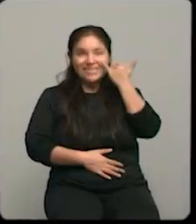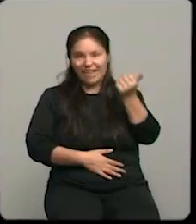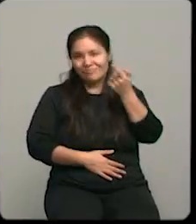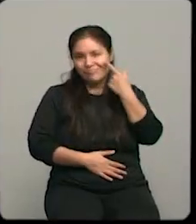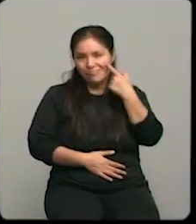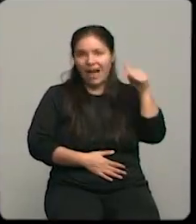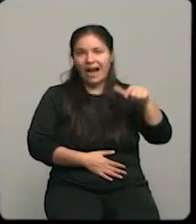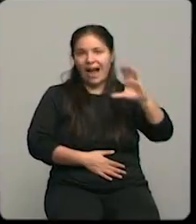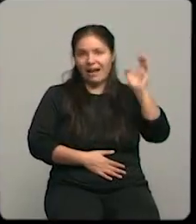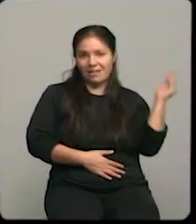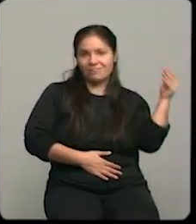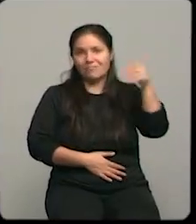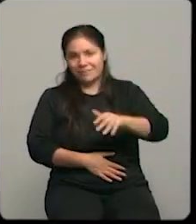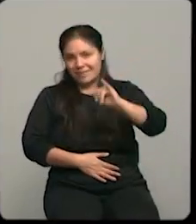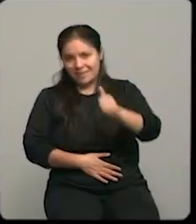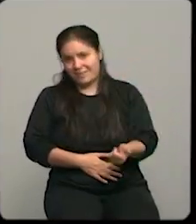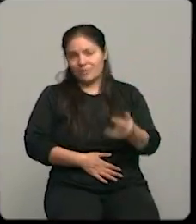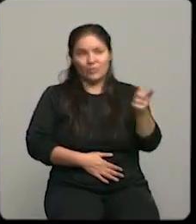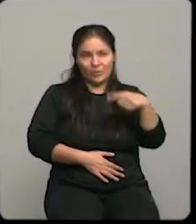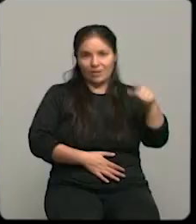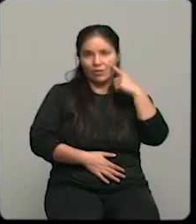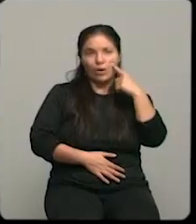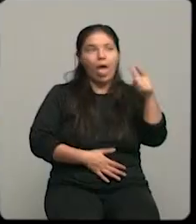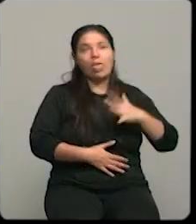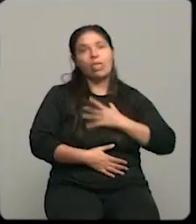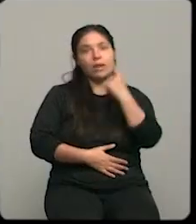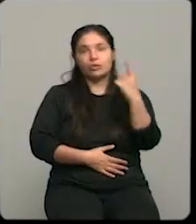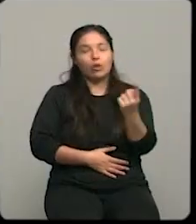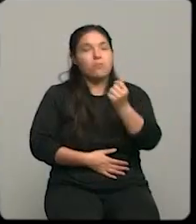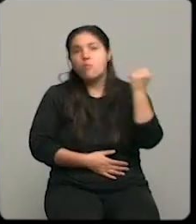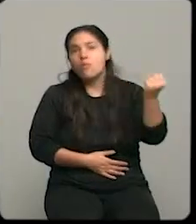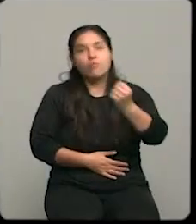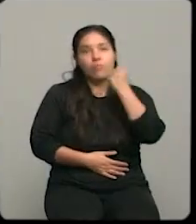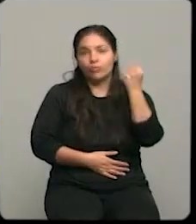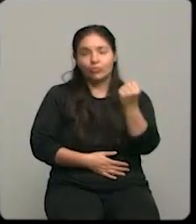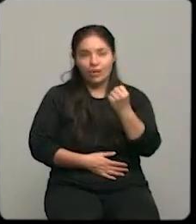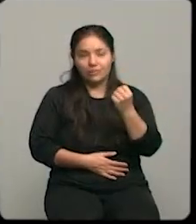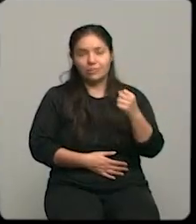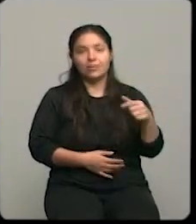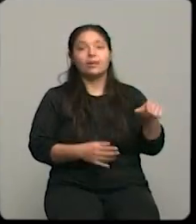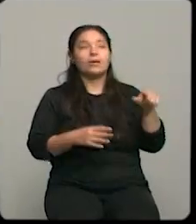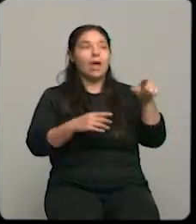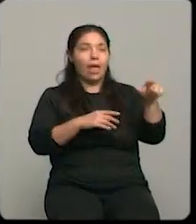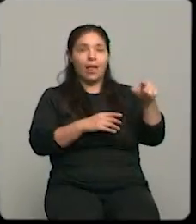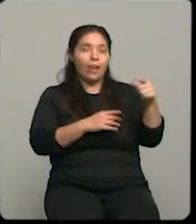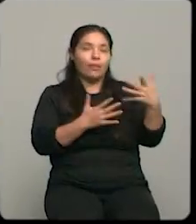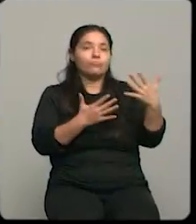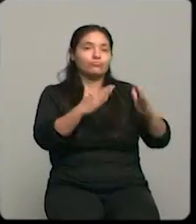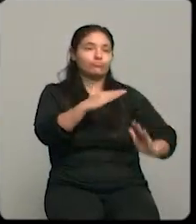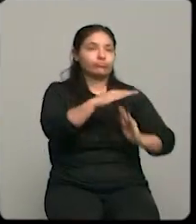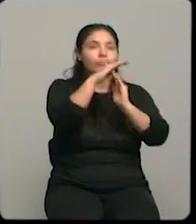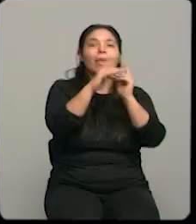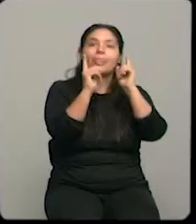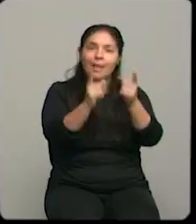conocen. No solo es un terrible director, un gran nivel en cuanto al repertorio, volvamos a lo tradicional, sino que tiene